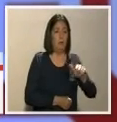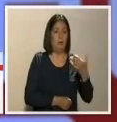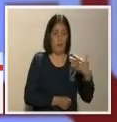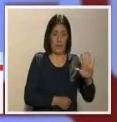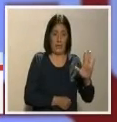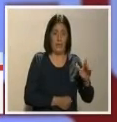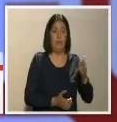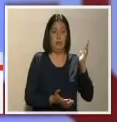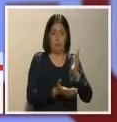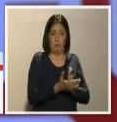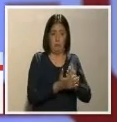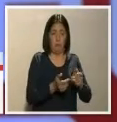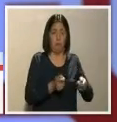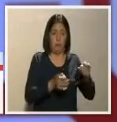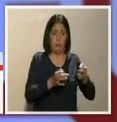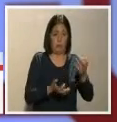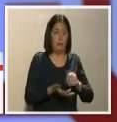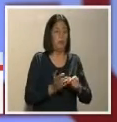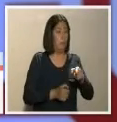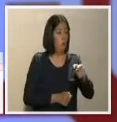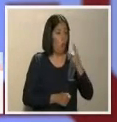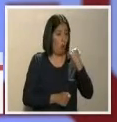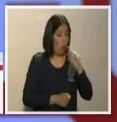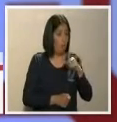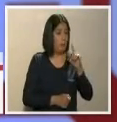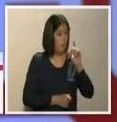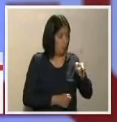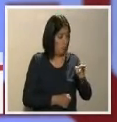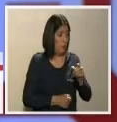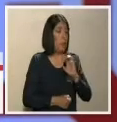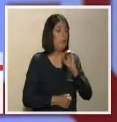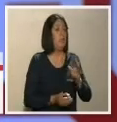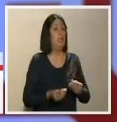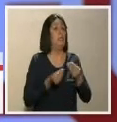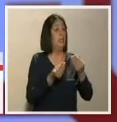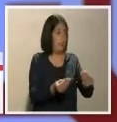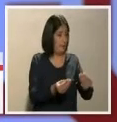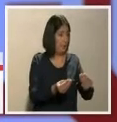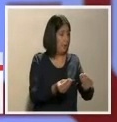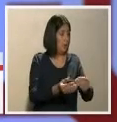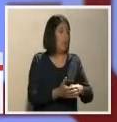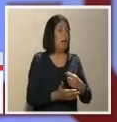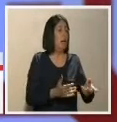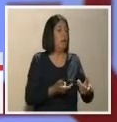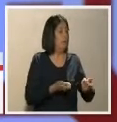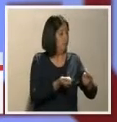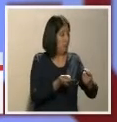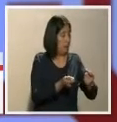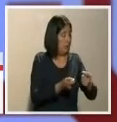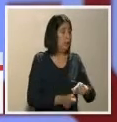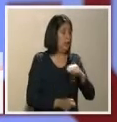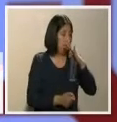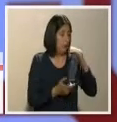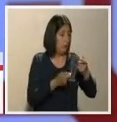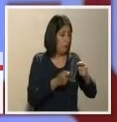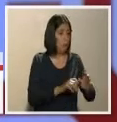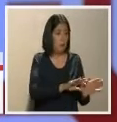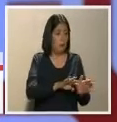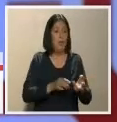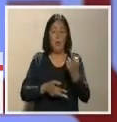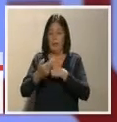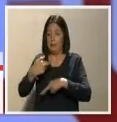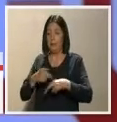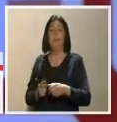sentenciado, un hombre además en la que usted le da flexibilidad directamente al narcotráfico. Regresemos al tema de